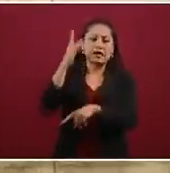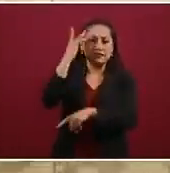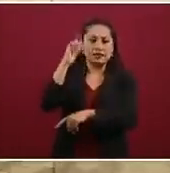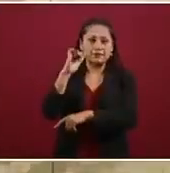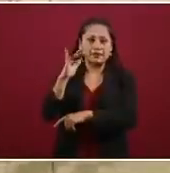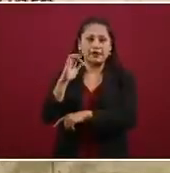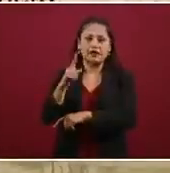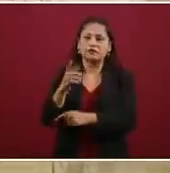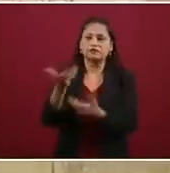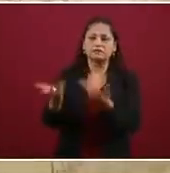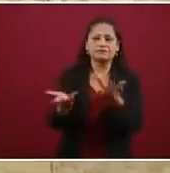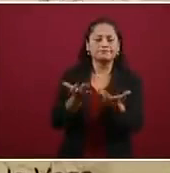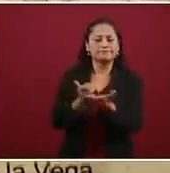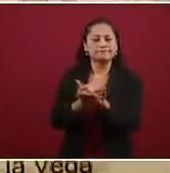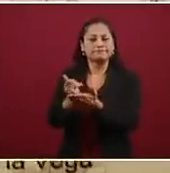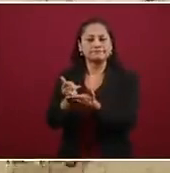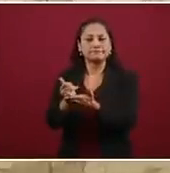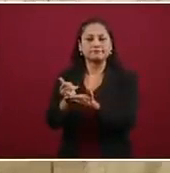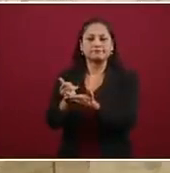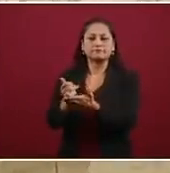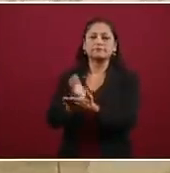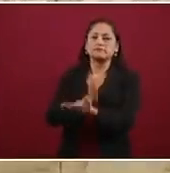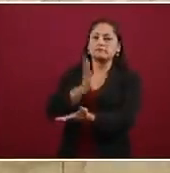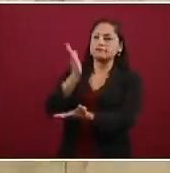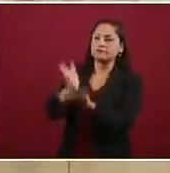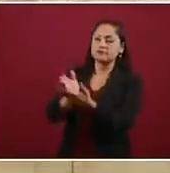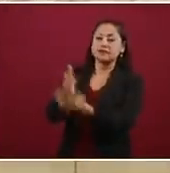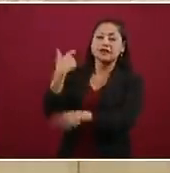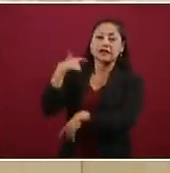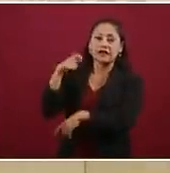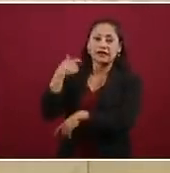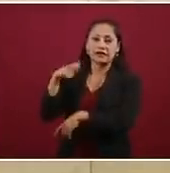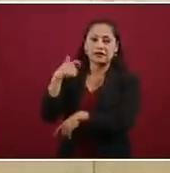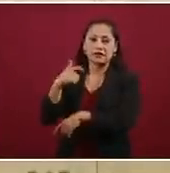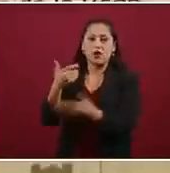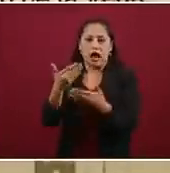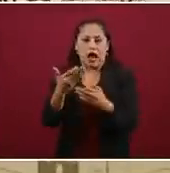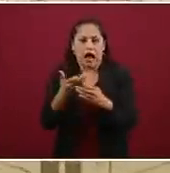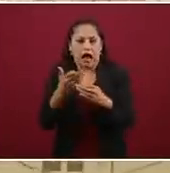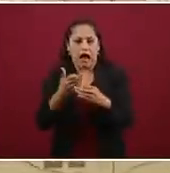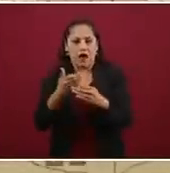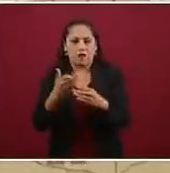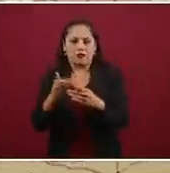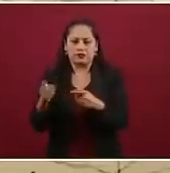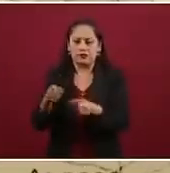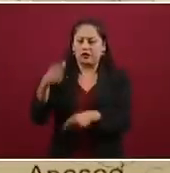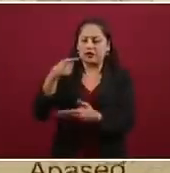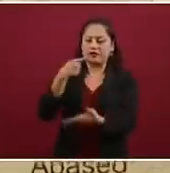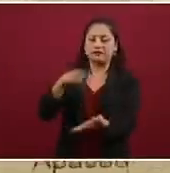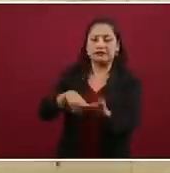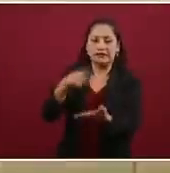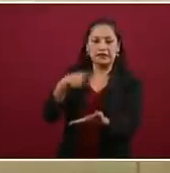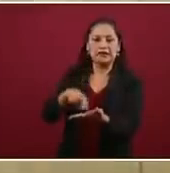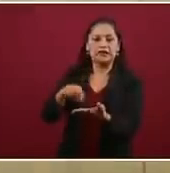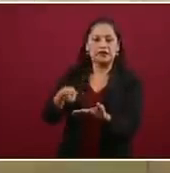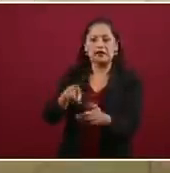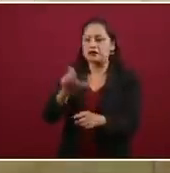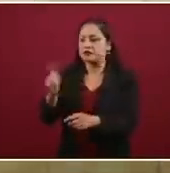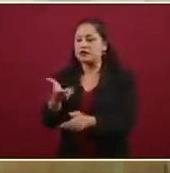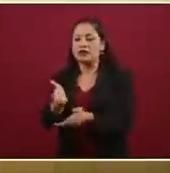lleva a Querétaro, que actualmente pasaría por Celaya, pero en aquel tiempo no pasaba por Celaya, o bajar hacia Celaya y ahí